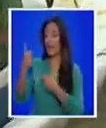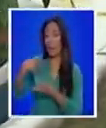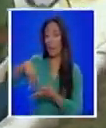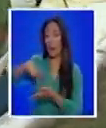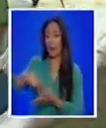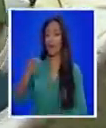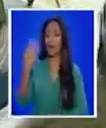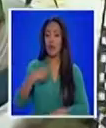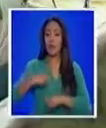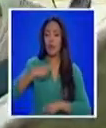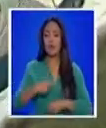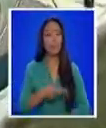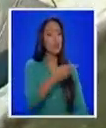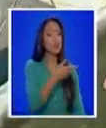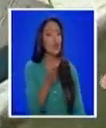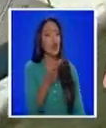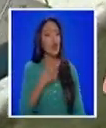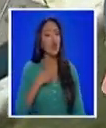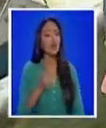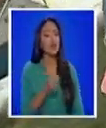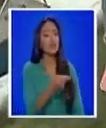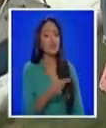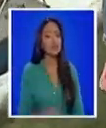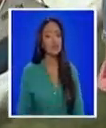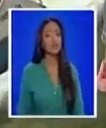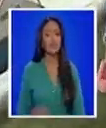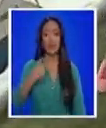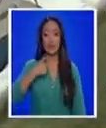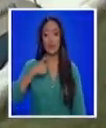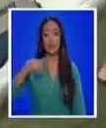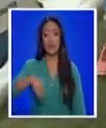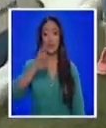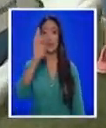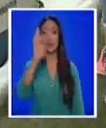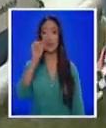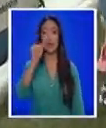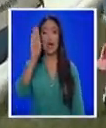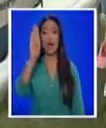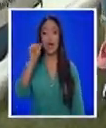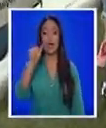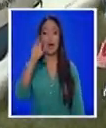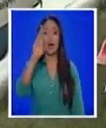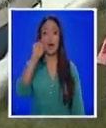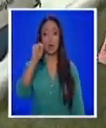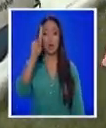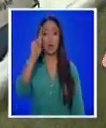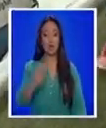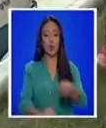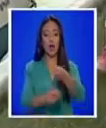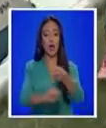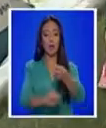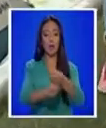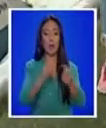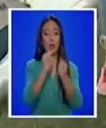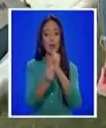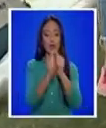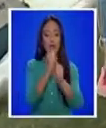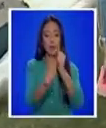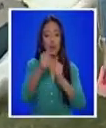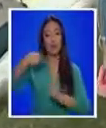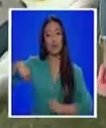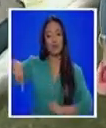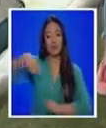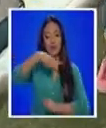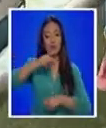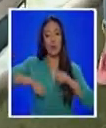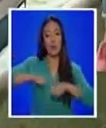ver, amigo, ¿desde dónde vienen ustedes? Desde el Cantón Pedro Moncayo, ¿no? Sí, el Cantón Pedro Moncayo, Tabacunda. Venimos acá a apoyar al deporte y acá...